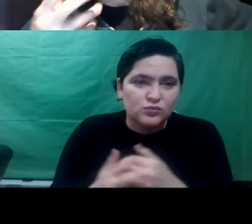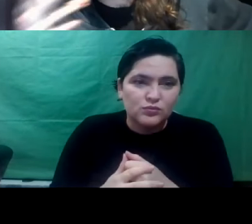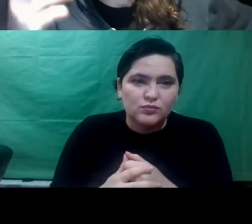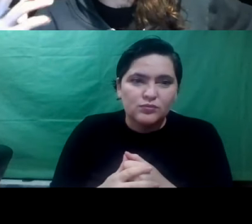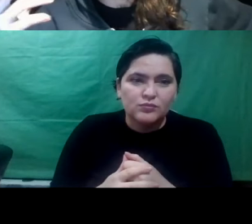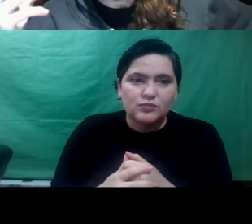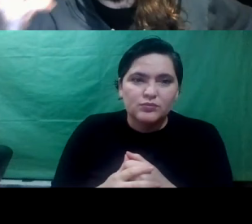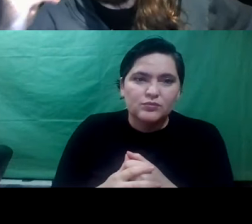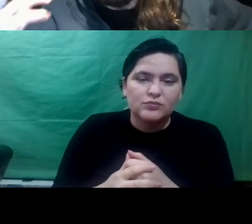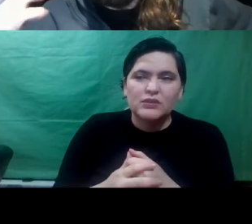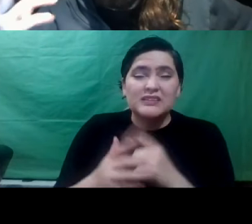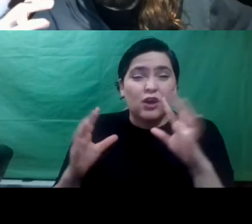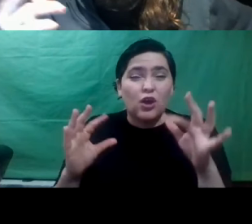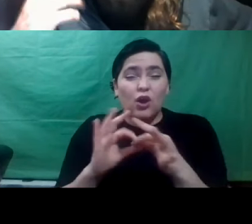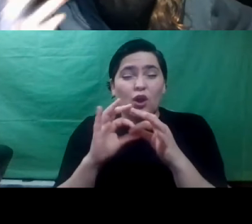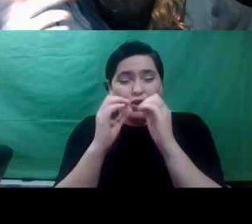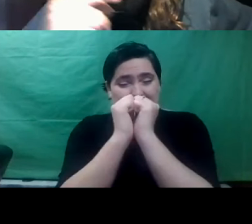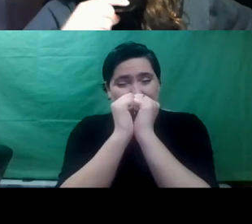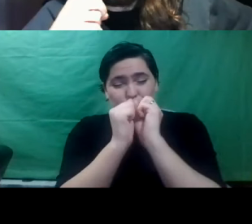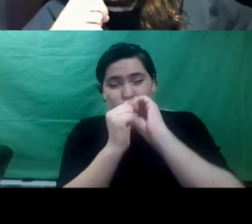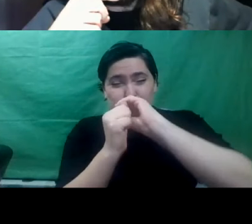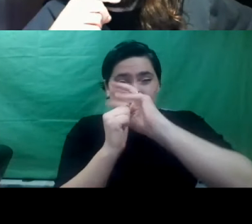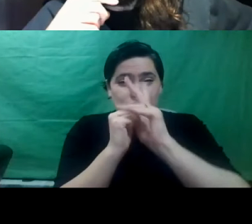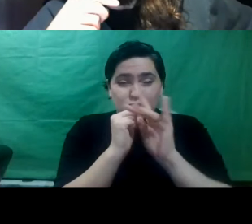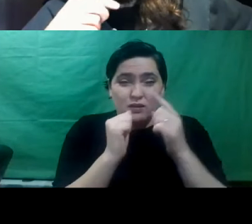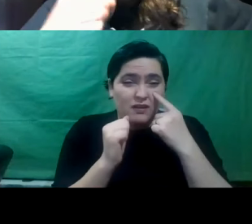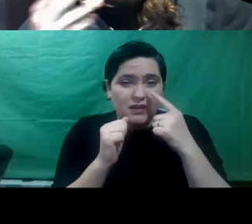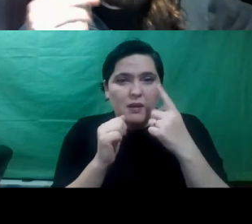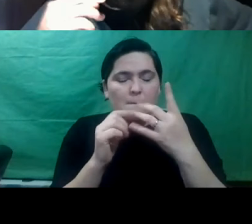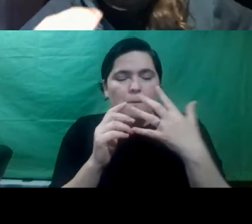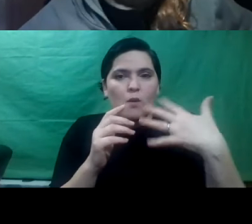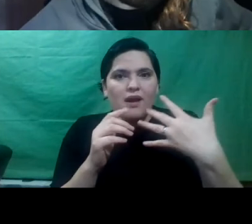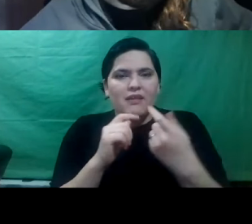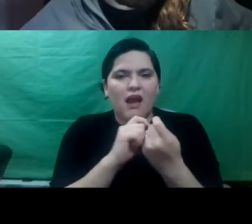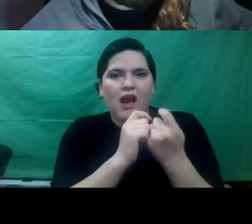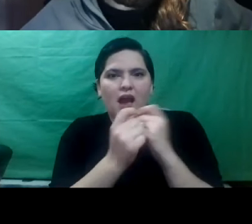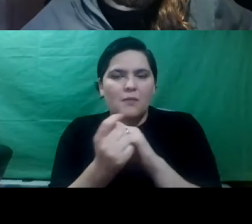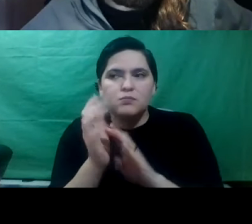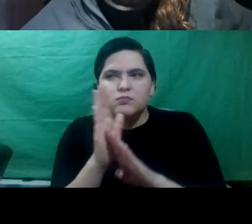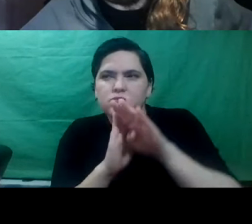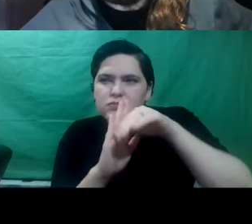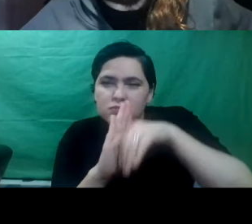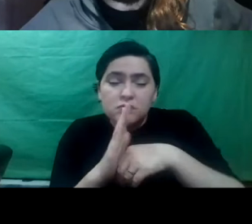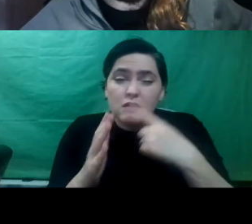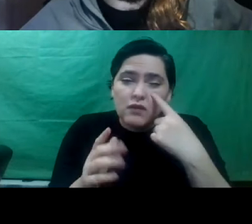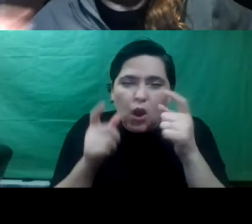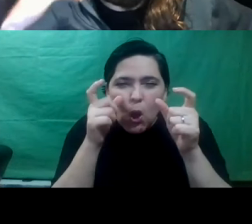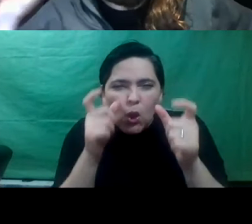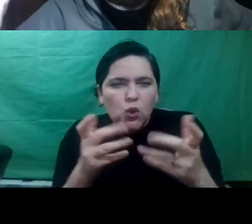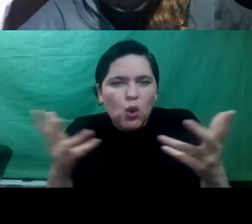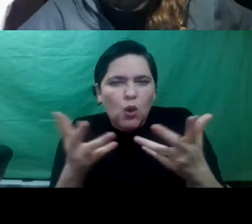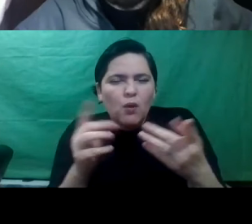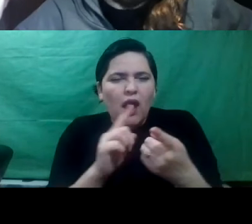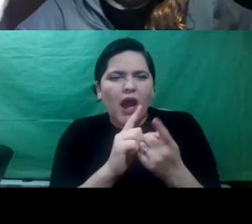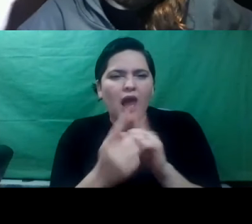la conectividad y el conectoma es una variable explicativa muy importante en el cambio de entropía. Hicimos ciertos controles a nivel de simulación, donde lo que hicimos fue